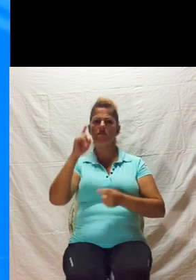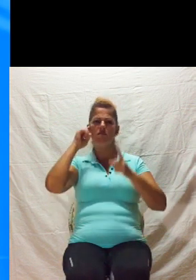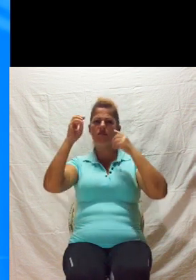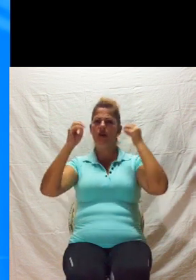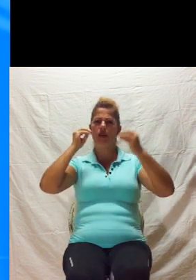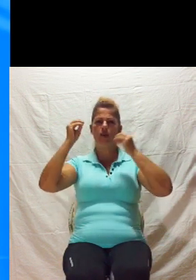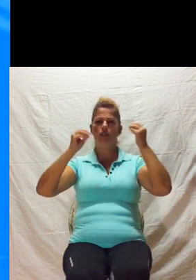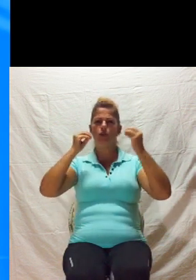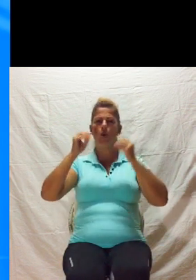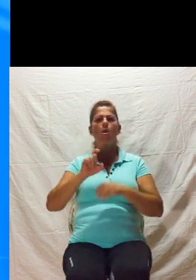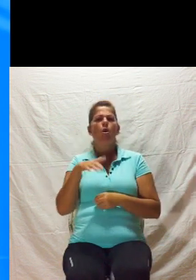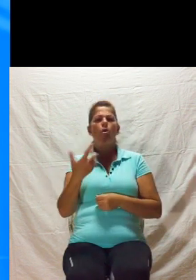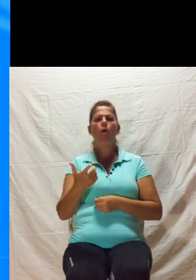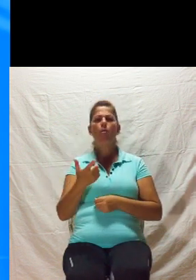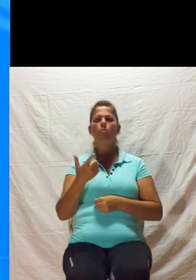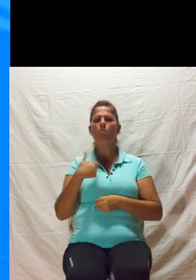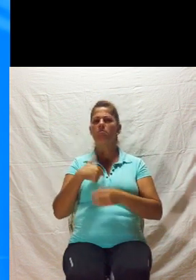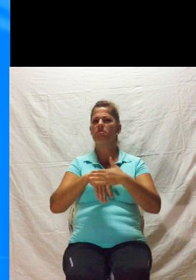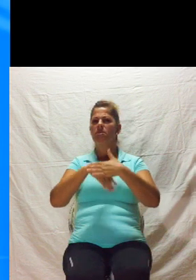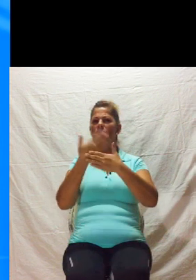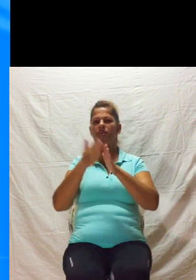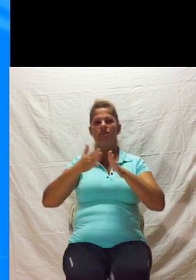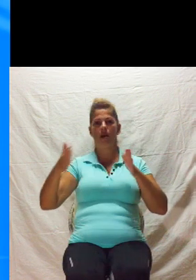8. La valoración del día.